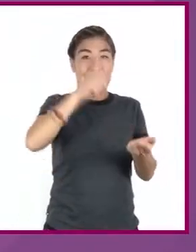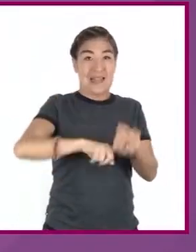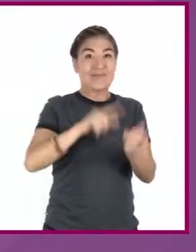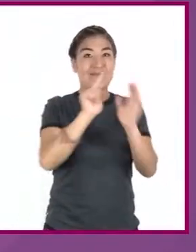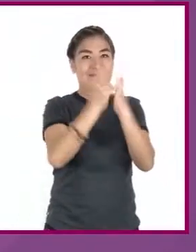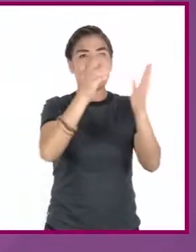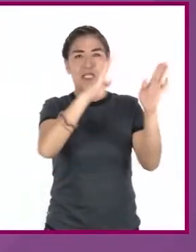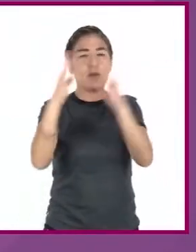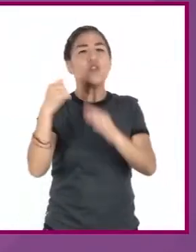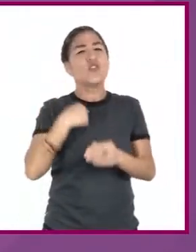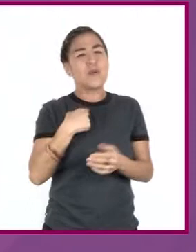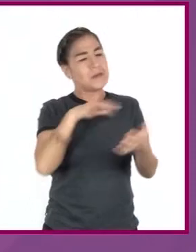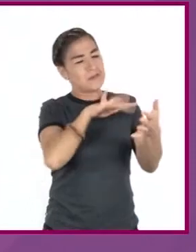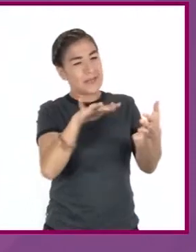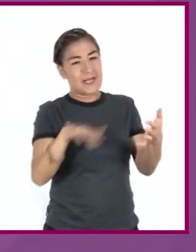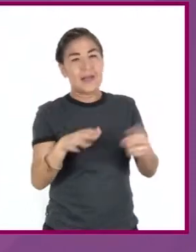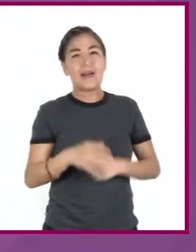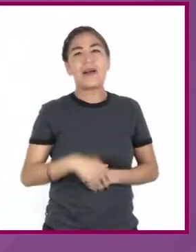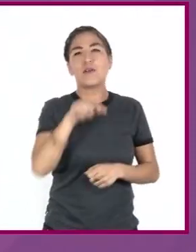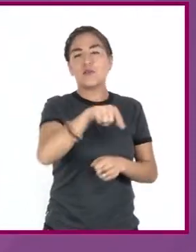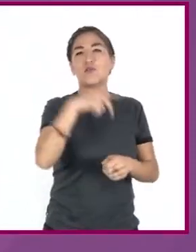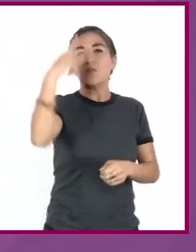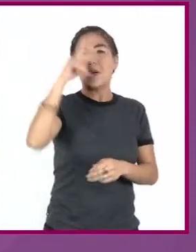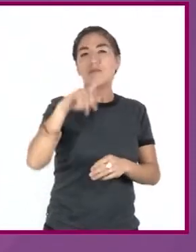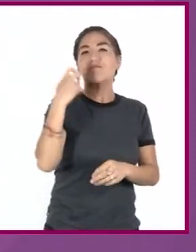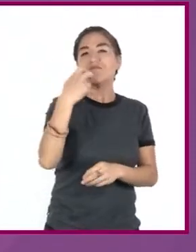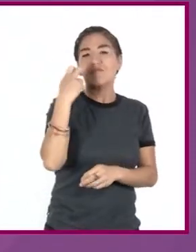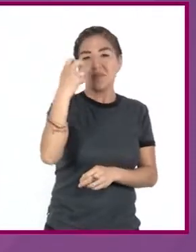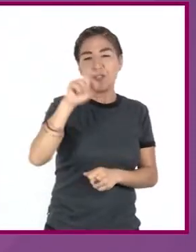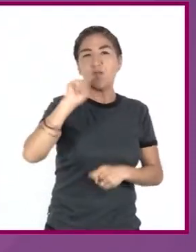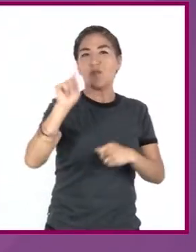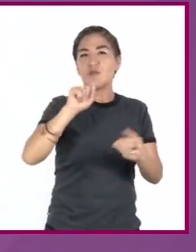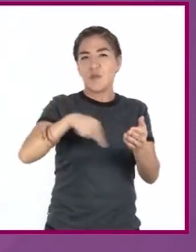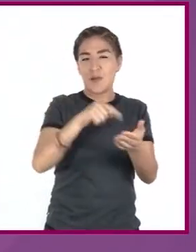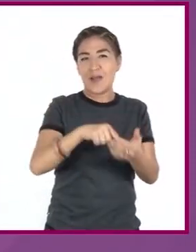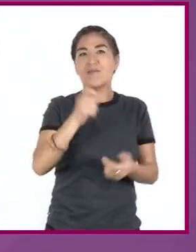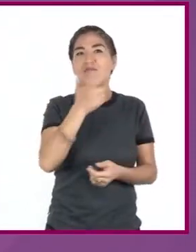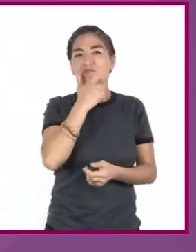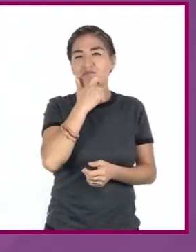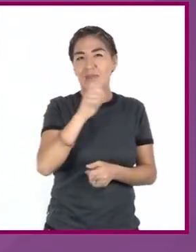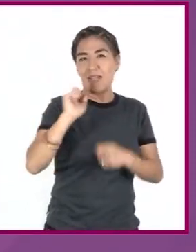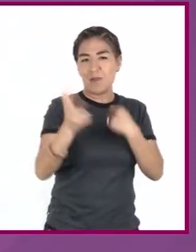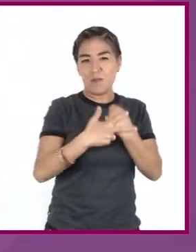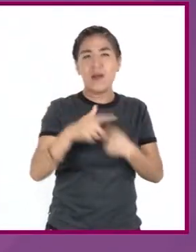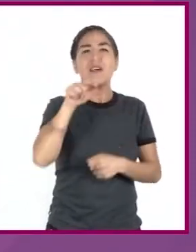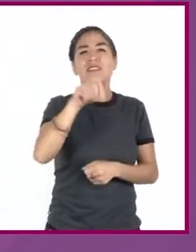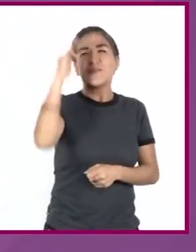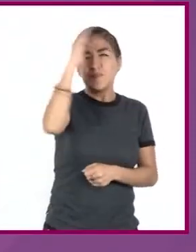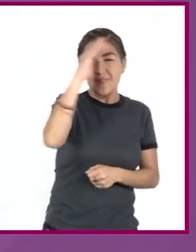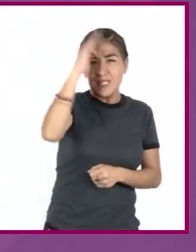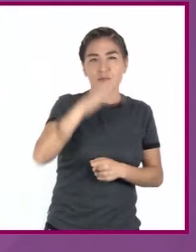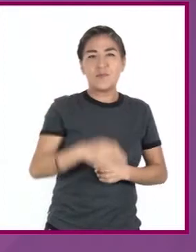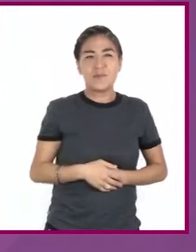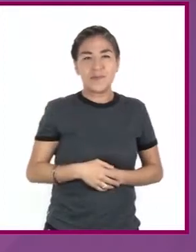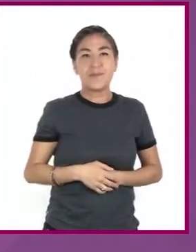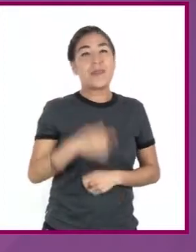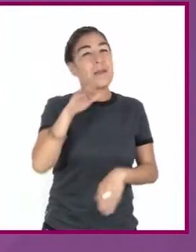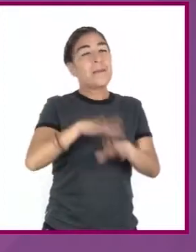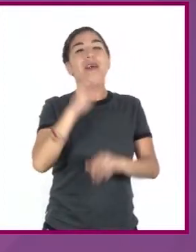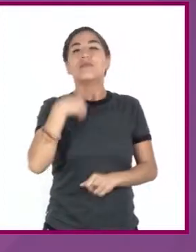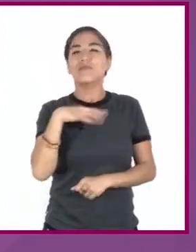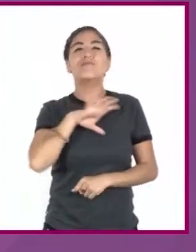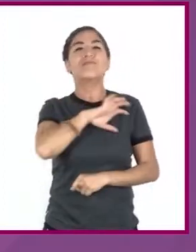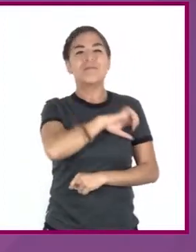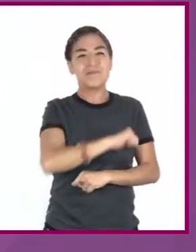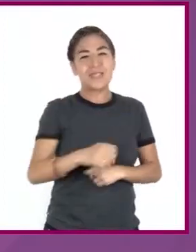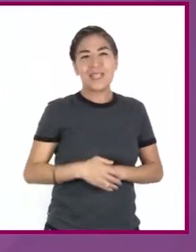libros, entre ellos la Enciclopedia Británica y algunos tratados de lógica y filosofía. Pero lo que más me fascinaba